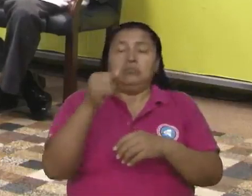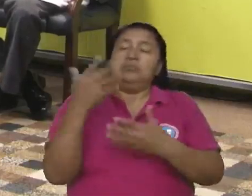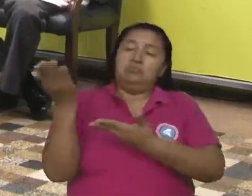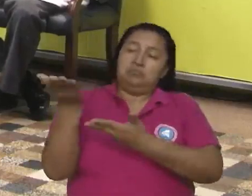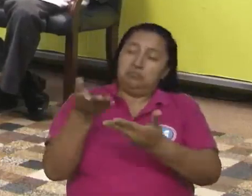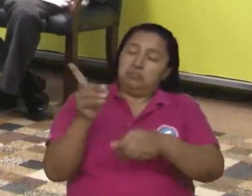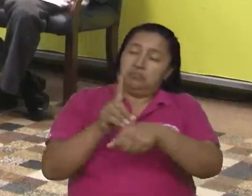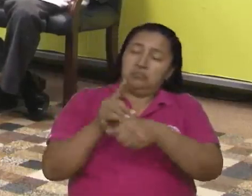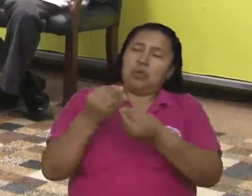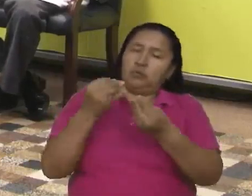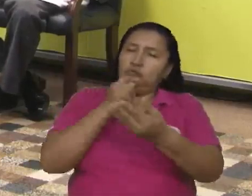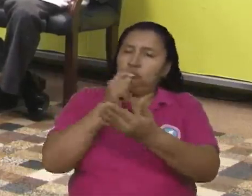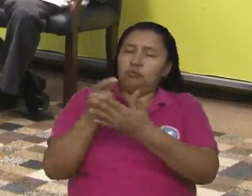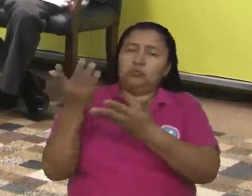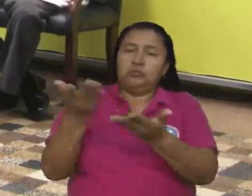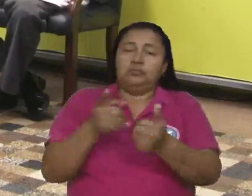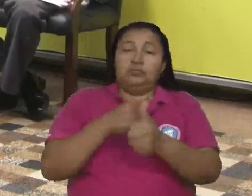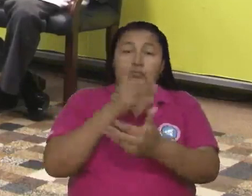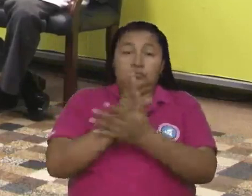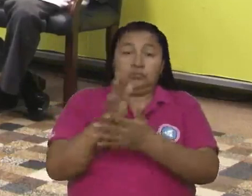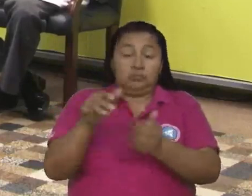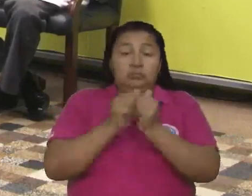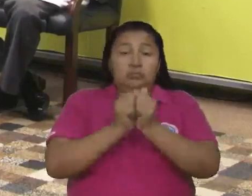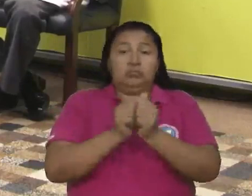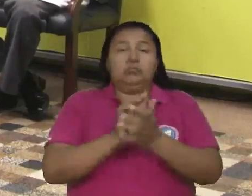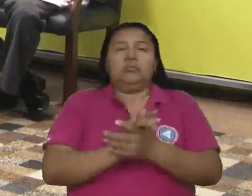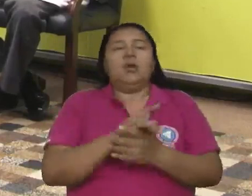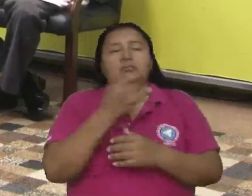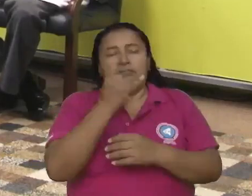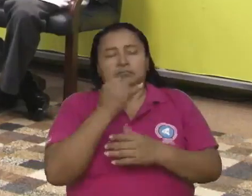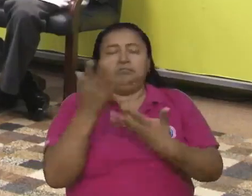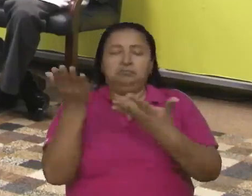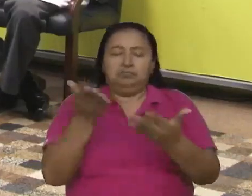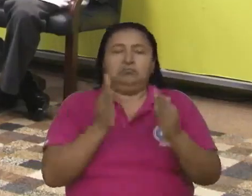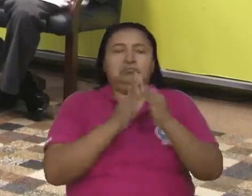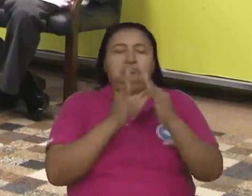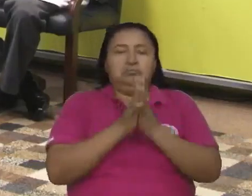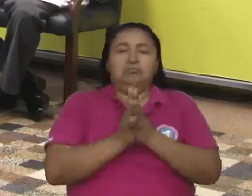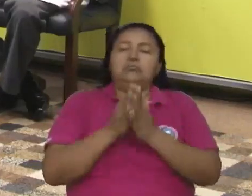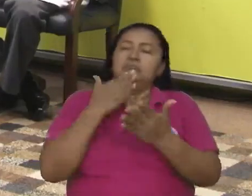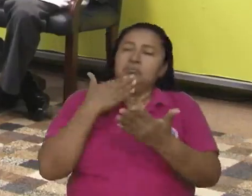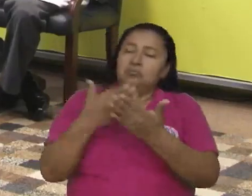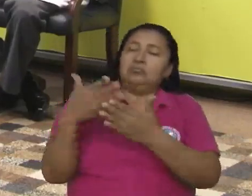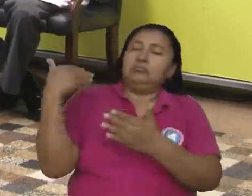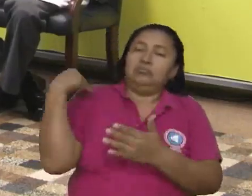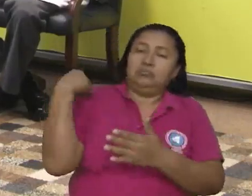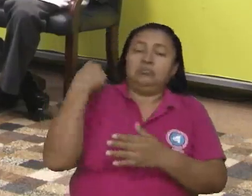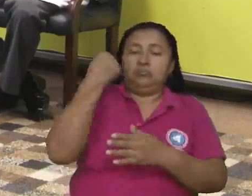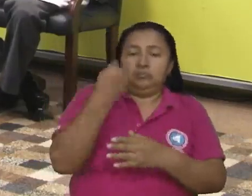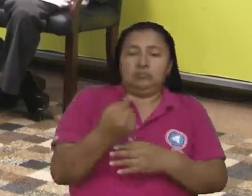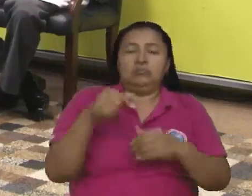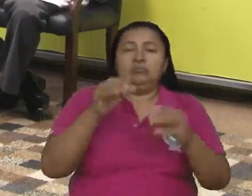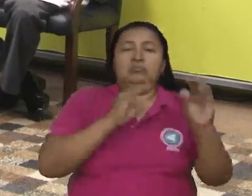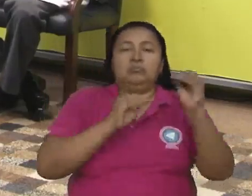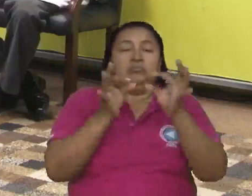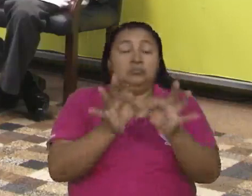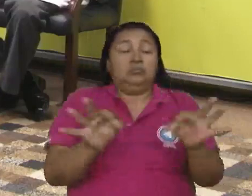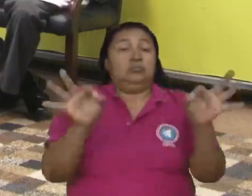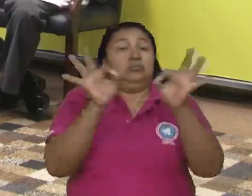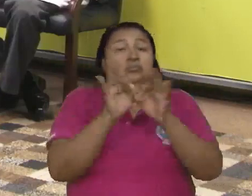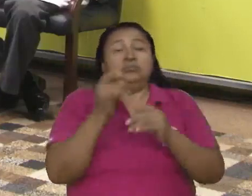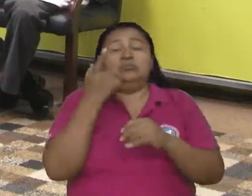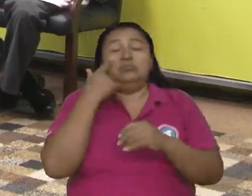placer tenerlo. Primera vez que nos acompaña. Sí, muchas gracias. Siéntese como en su casa. Muchas gracias por hacer una invitación para hablar de un tema tan interesante,